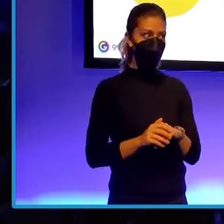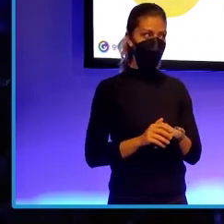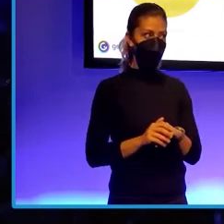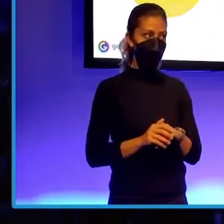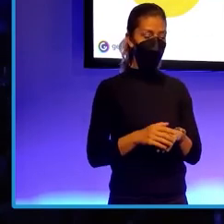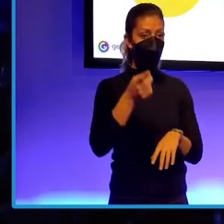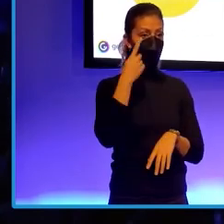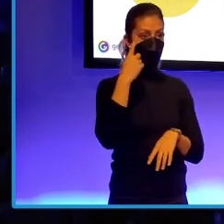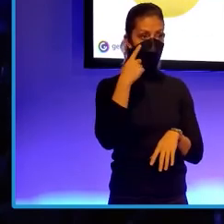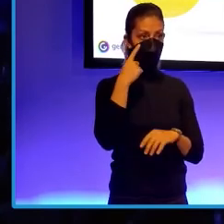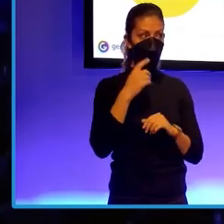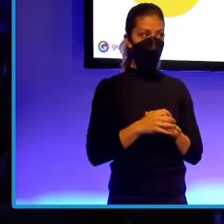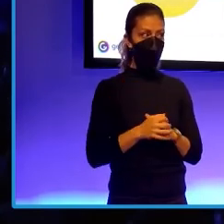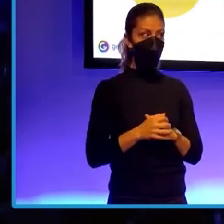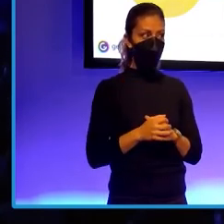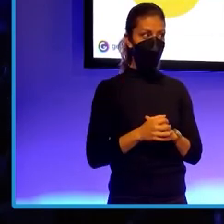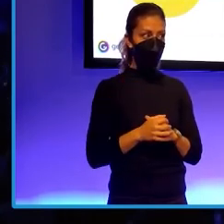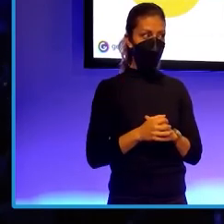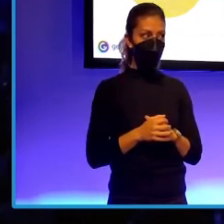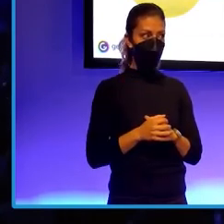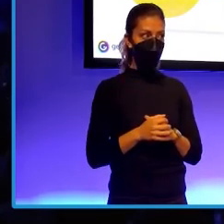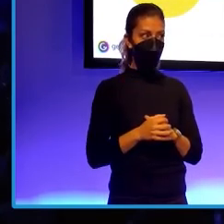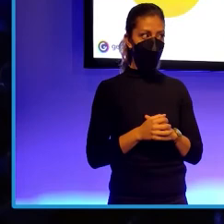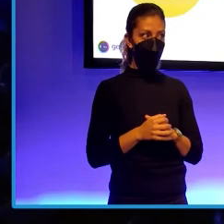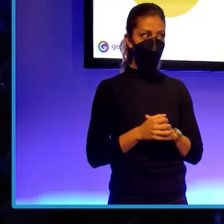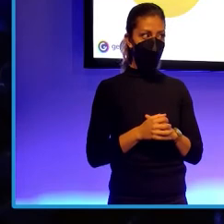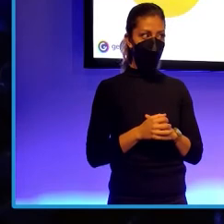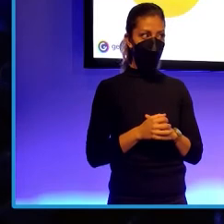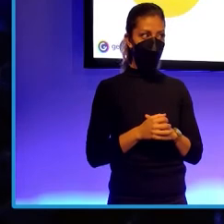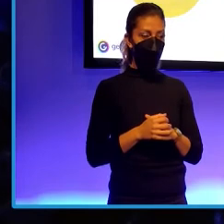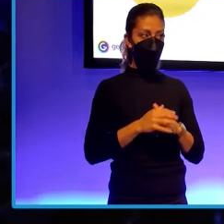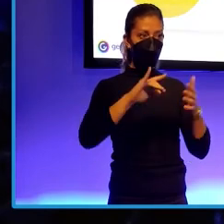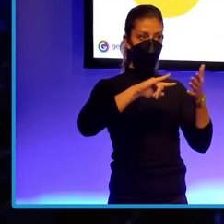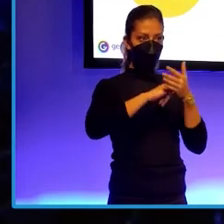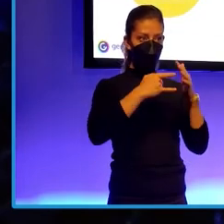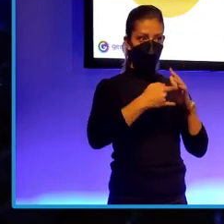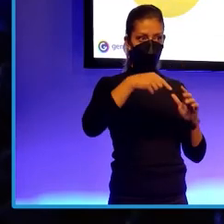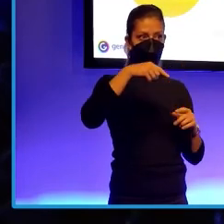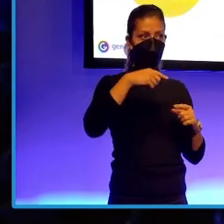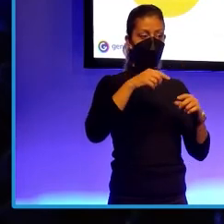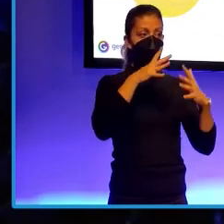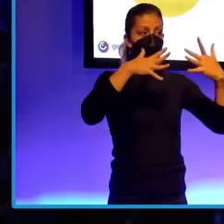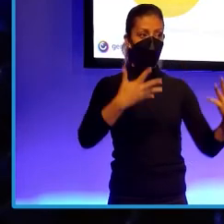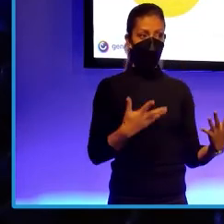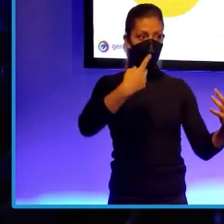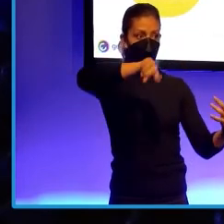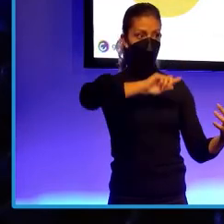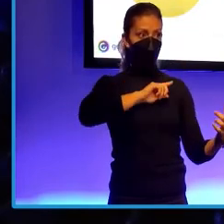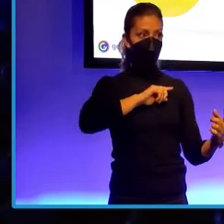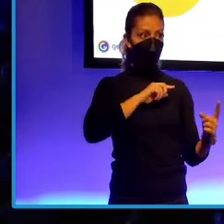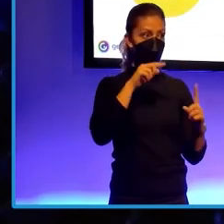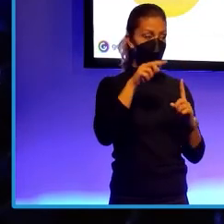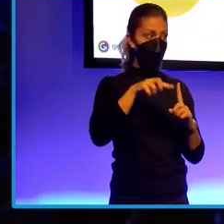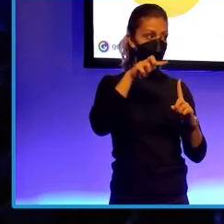a ver si en el caso obviamente va a usar todas las tecnologías que estamos usando hoy en día lo que el único